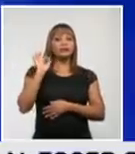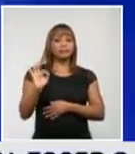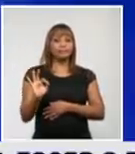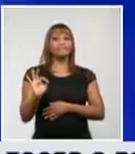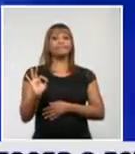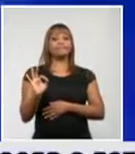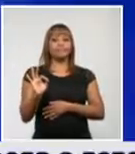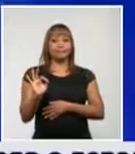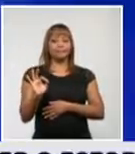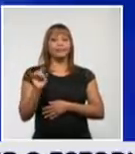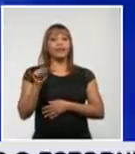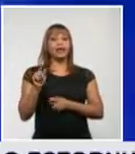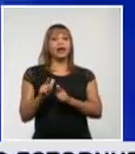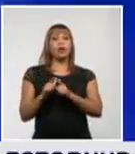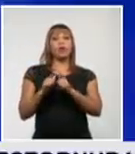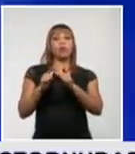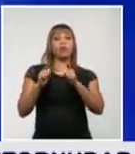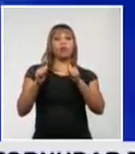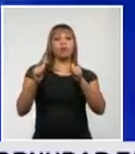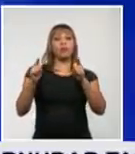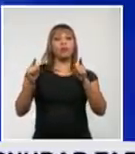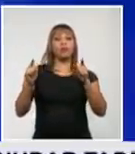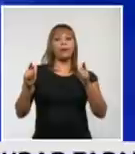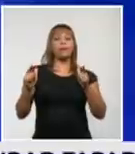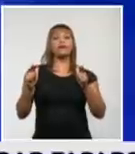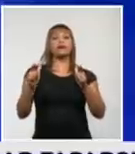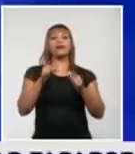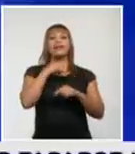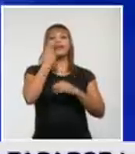ido incrementando su letalidad, ya está en